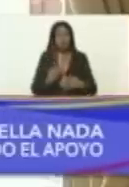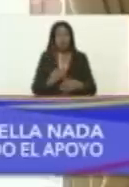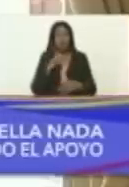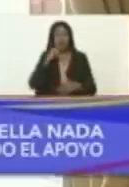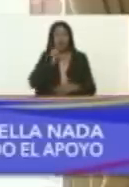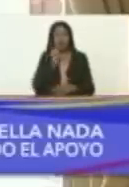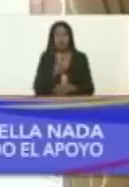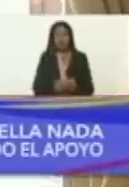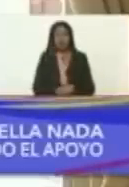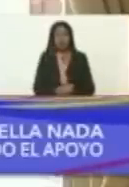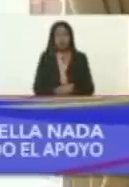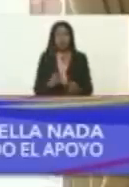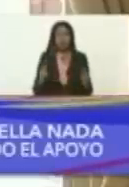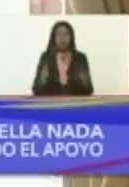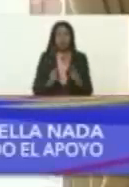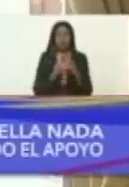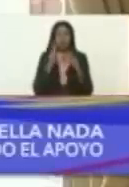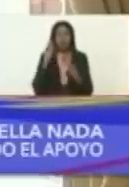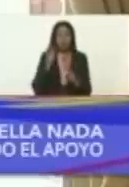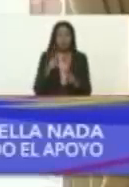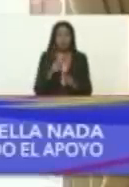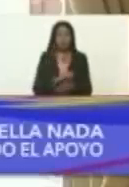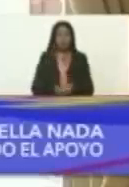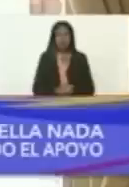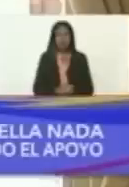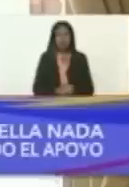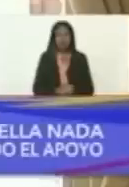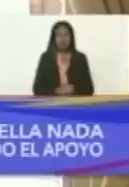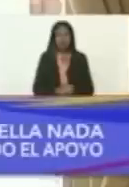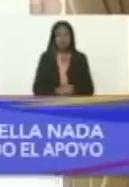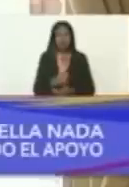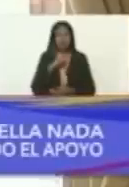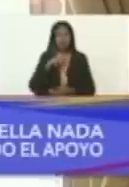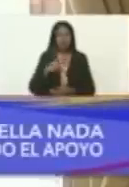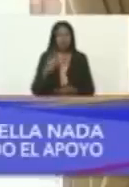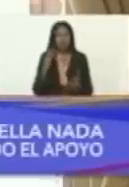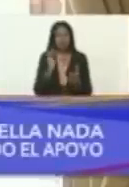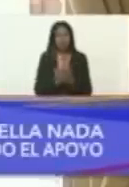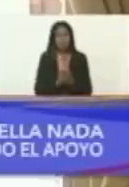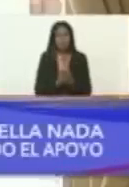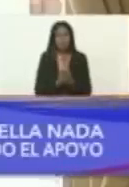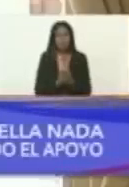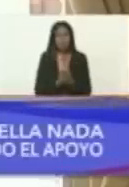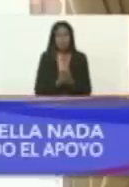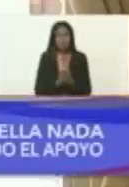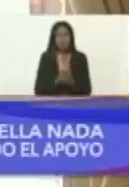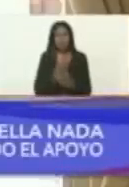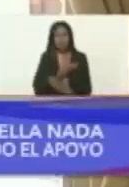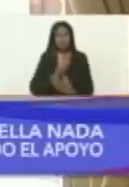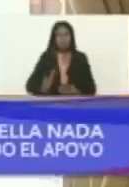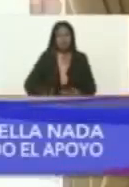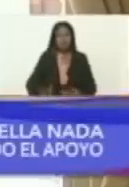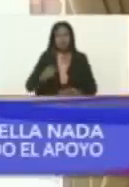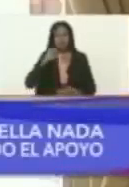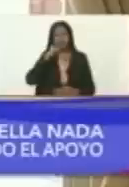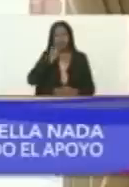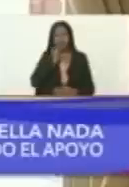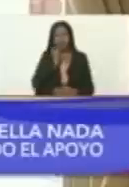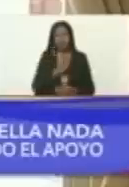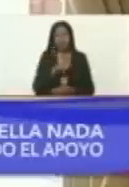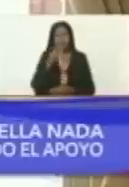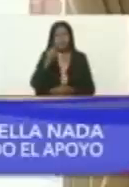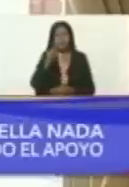a encontrarme con nuestro amigo el compañero presidente vladimir putin